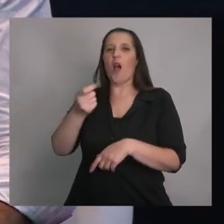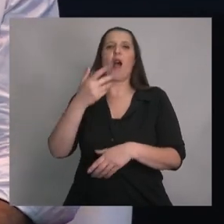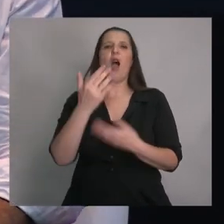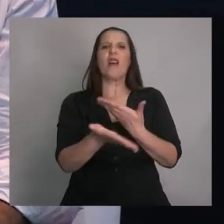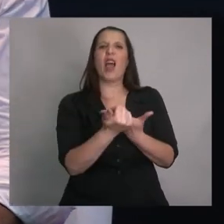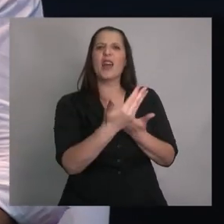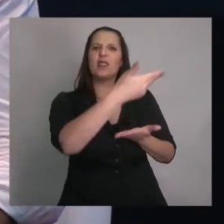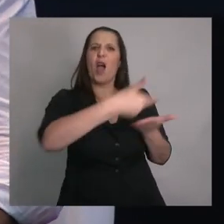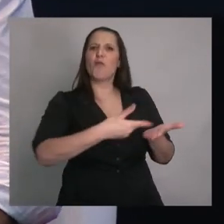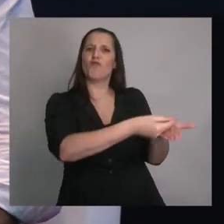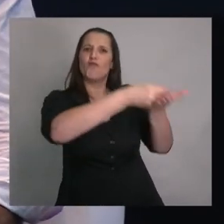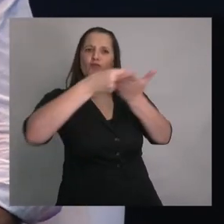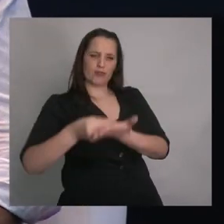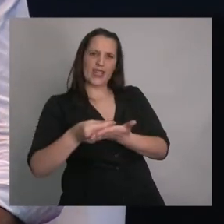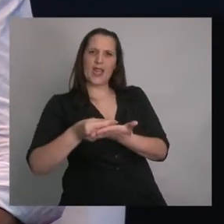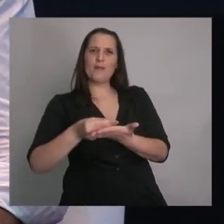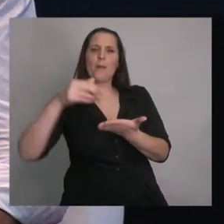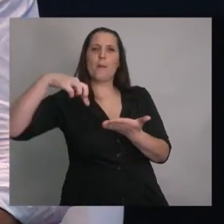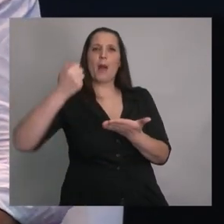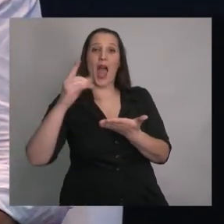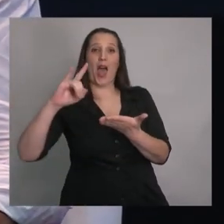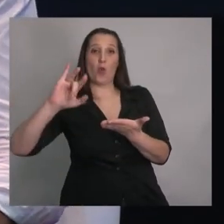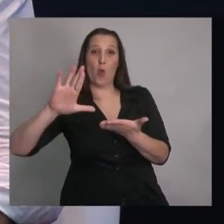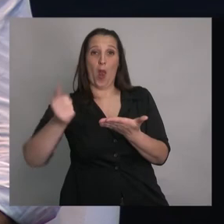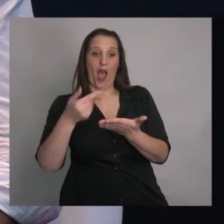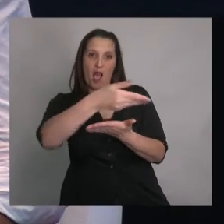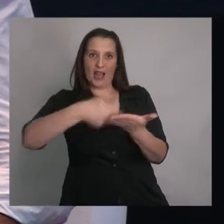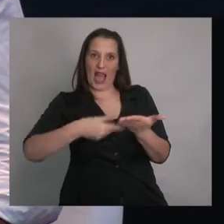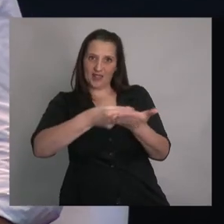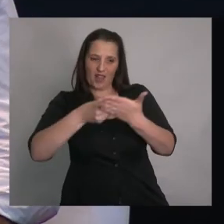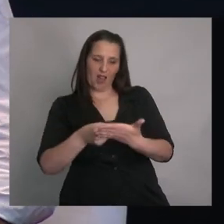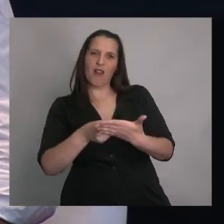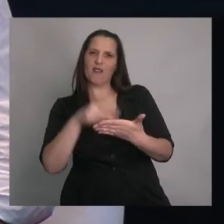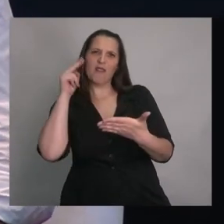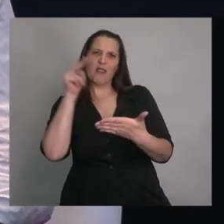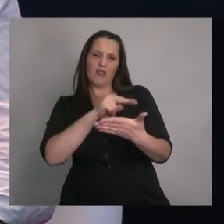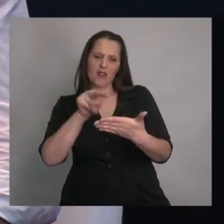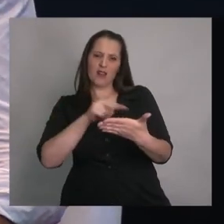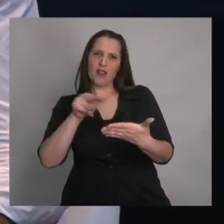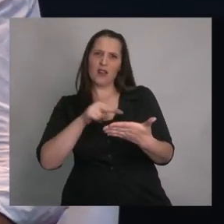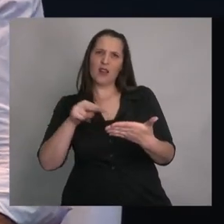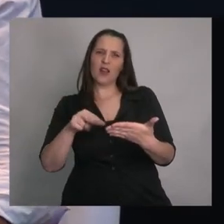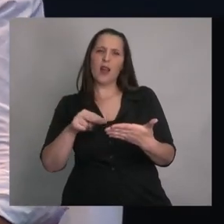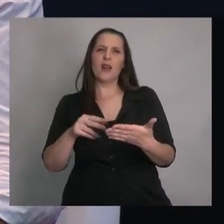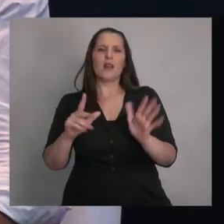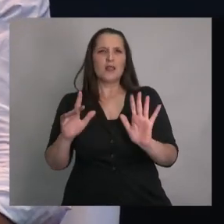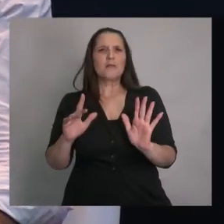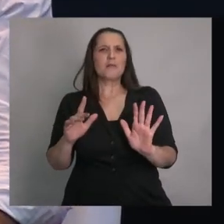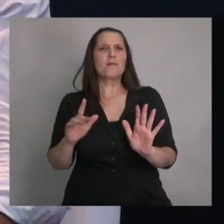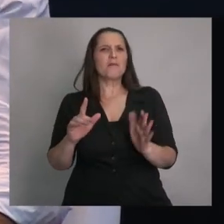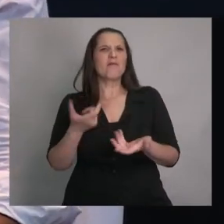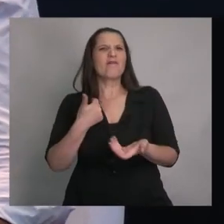leonardo dice a ella hillmán yo espero que la palabra justicia